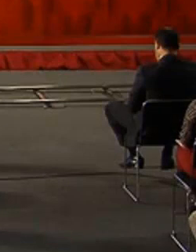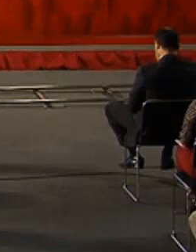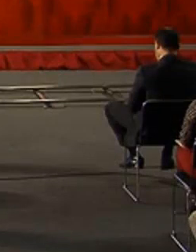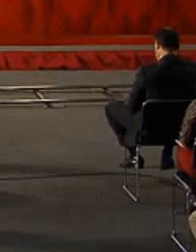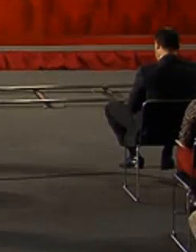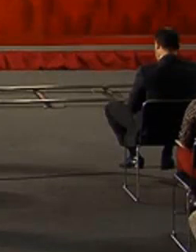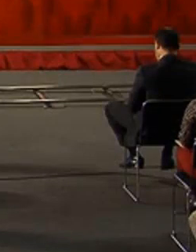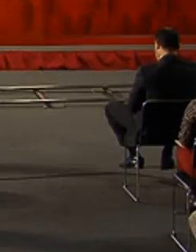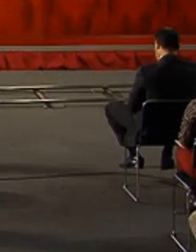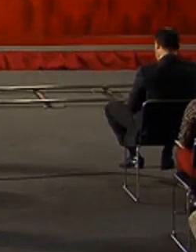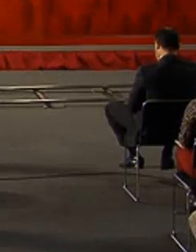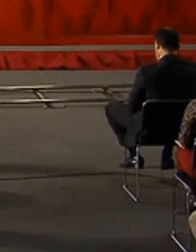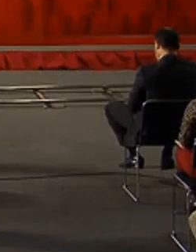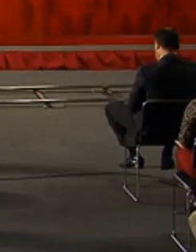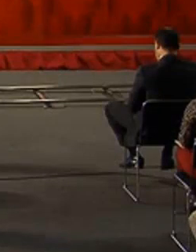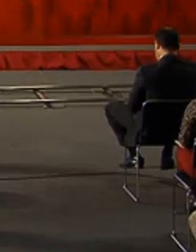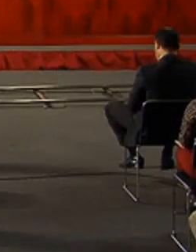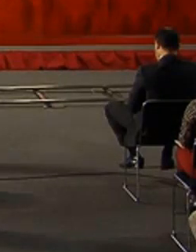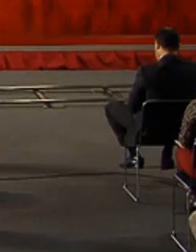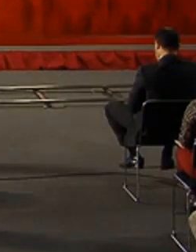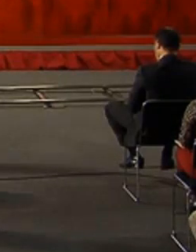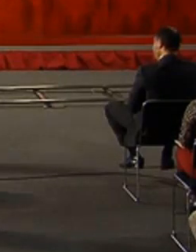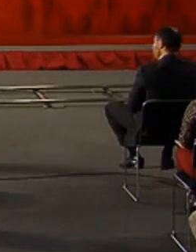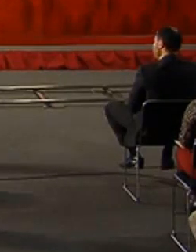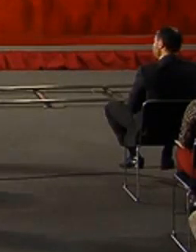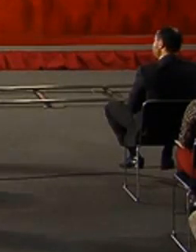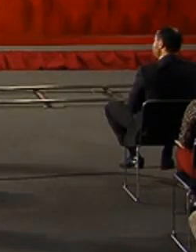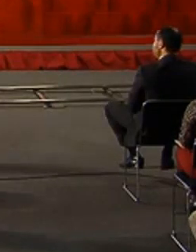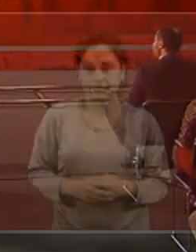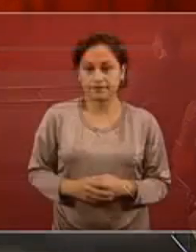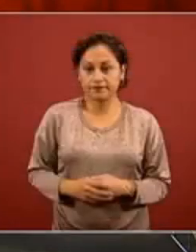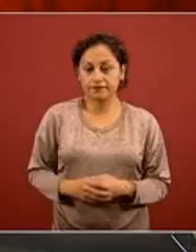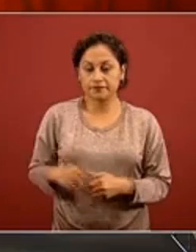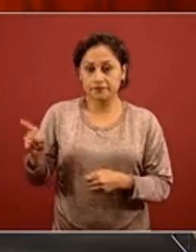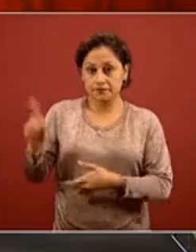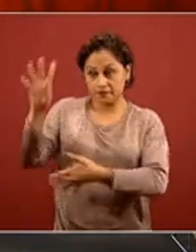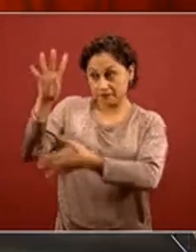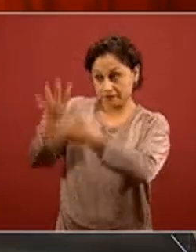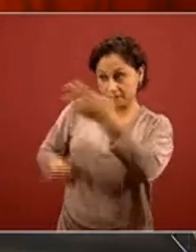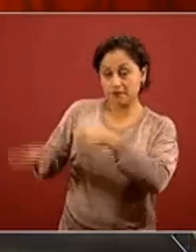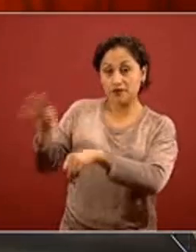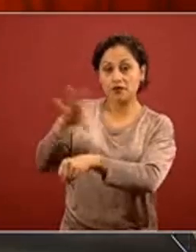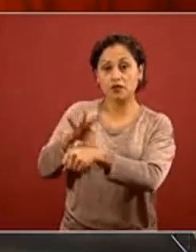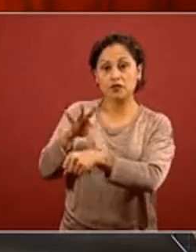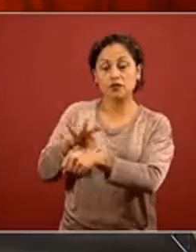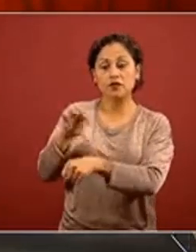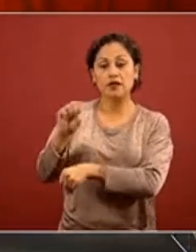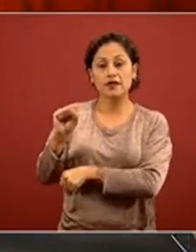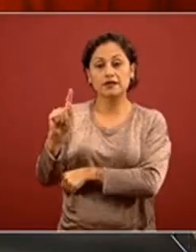tema. Aquí la doctora Stern, el doctor Tonatiuh